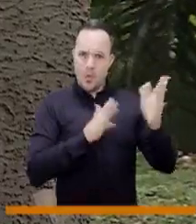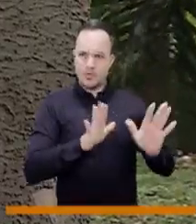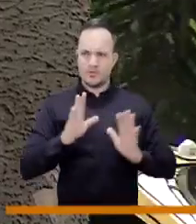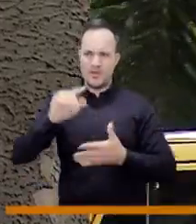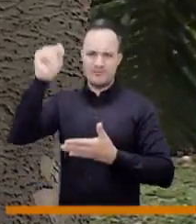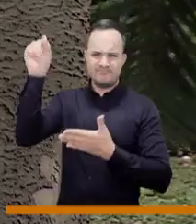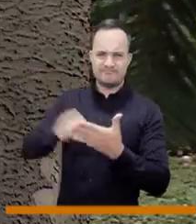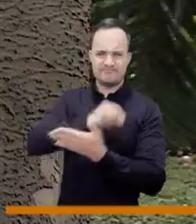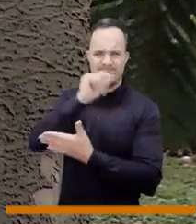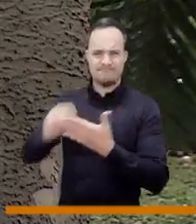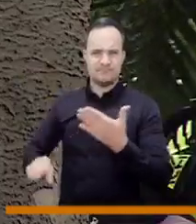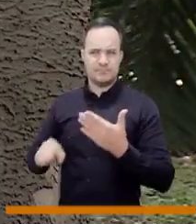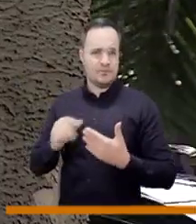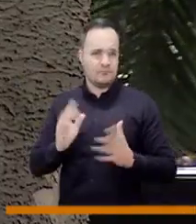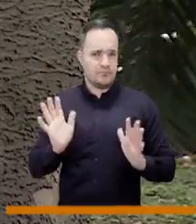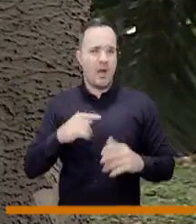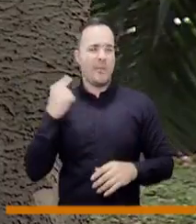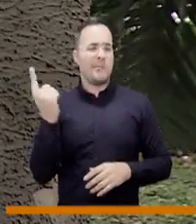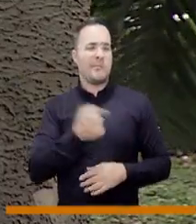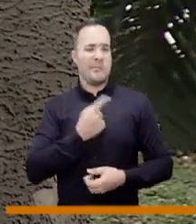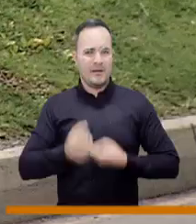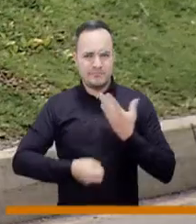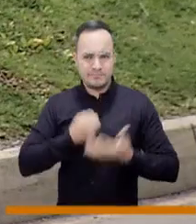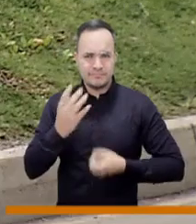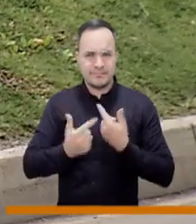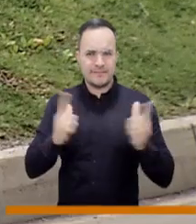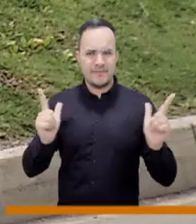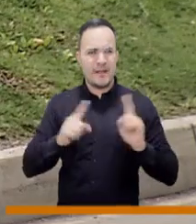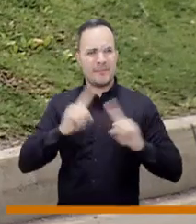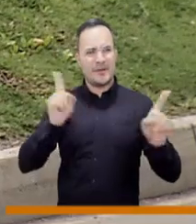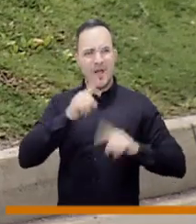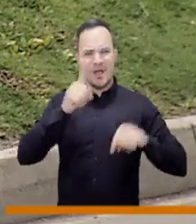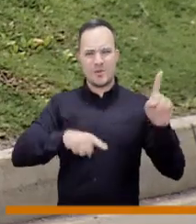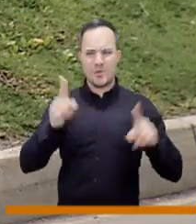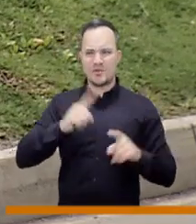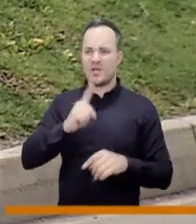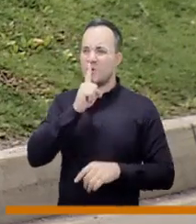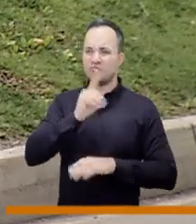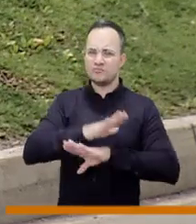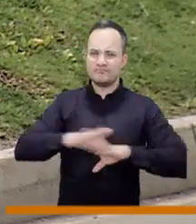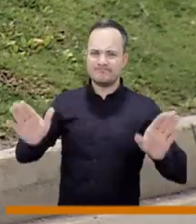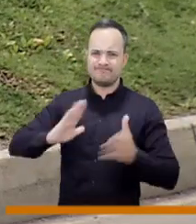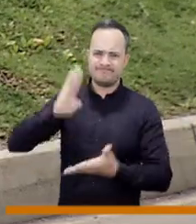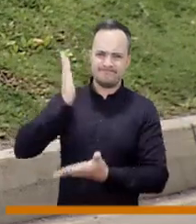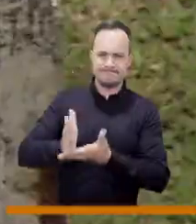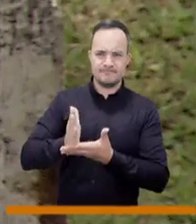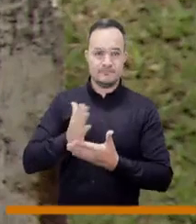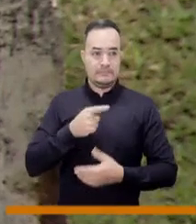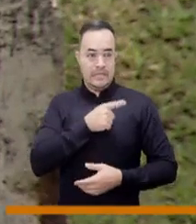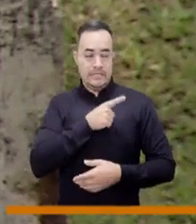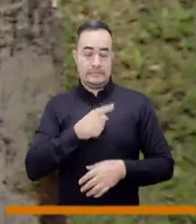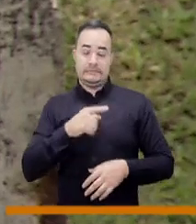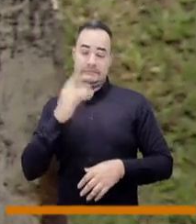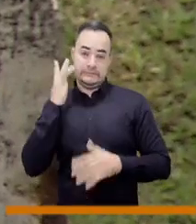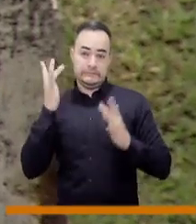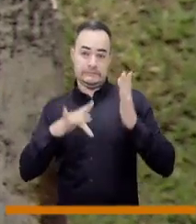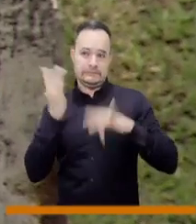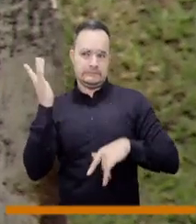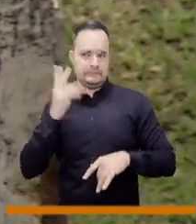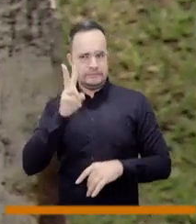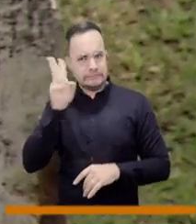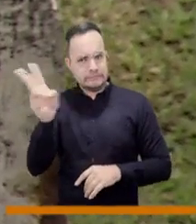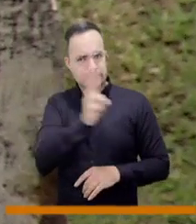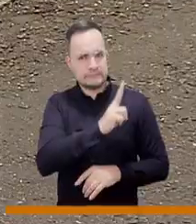no tiene excusa, no hay justificación, por más que exista la libertad de expresión, ya ahí se están incurriendo en otras fallas, y eso es también